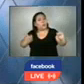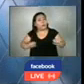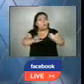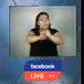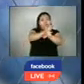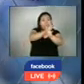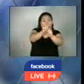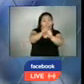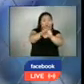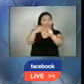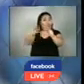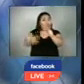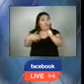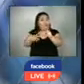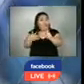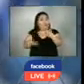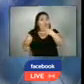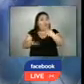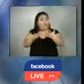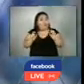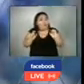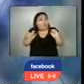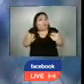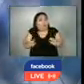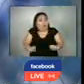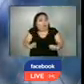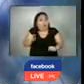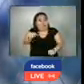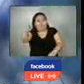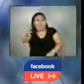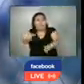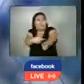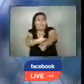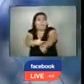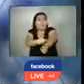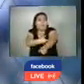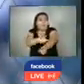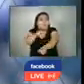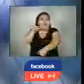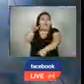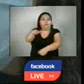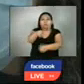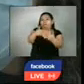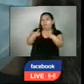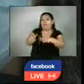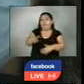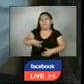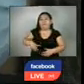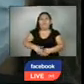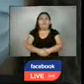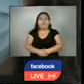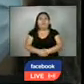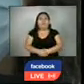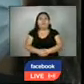médicas, entre otros, puede complicar la capacidad hospitalaria en centros de salud del país.